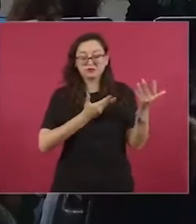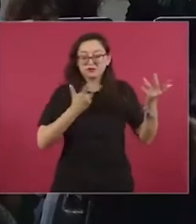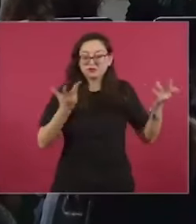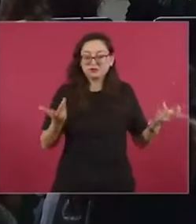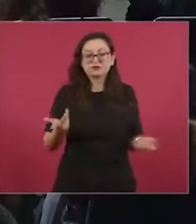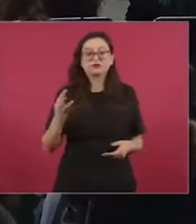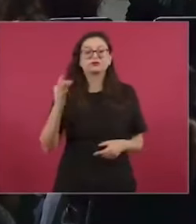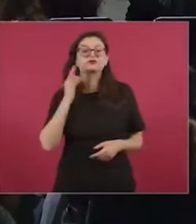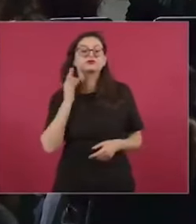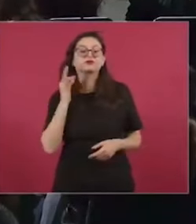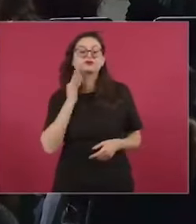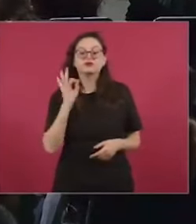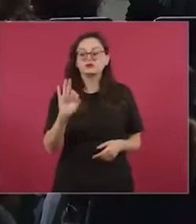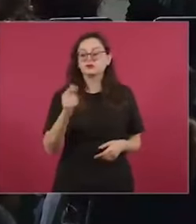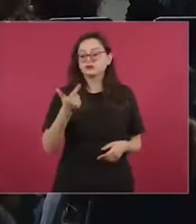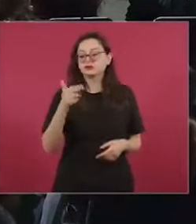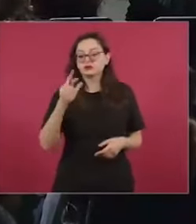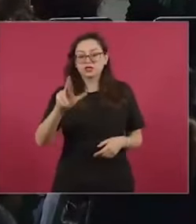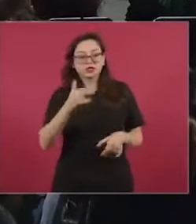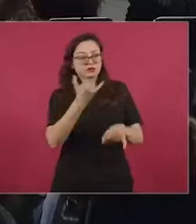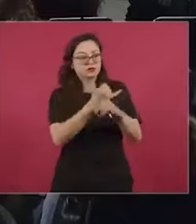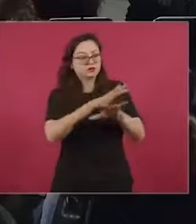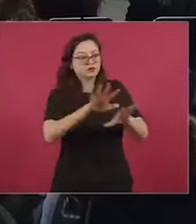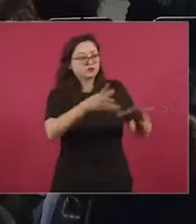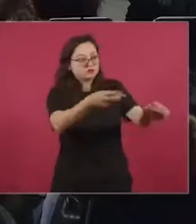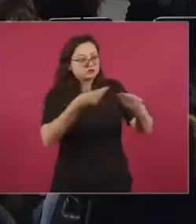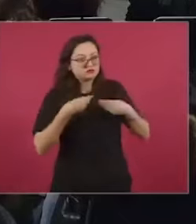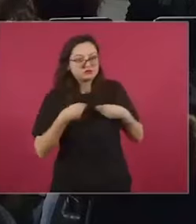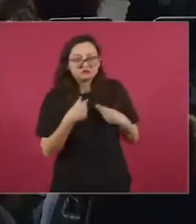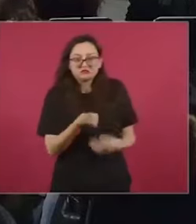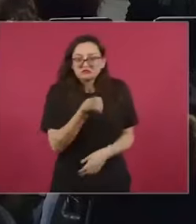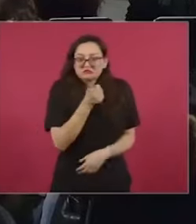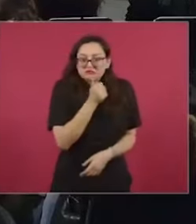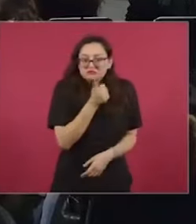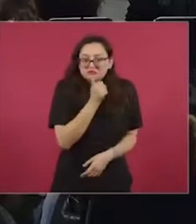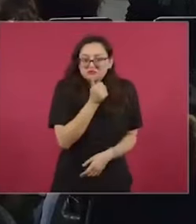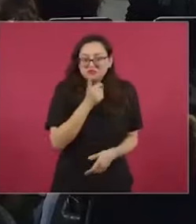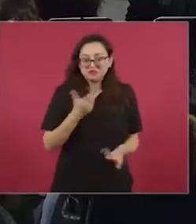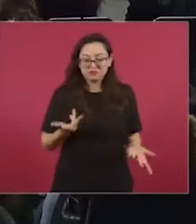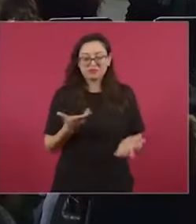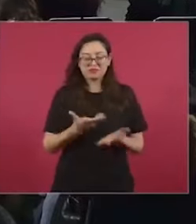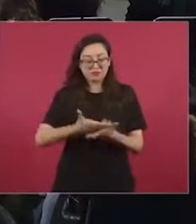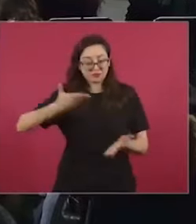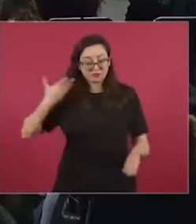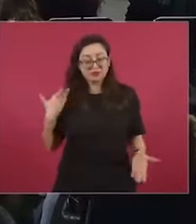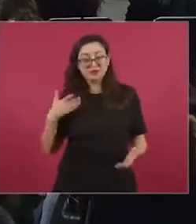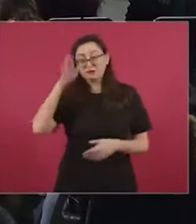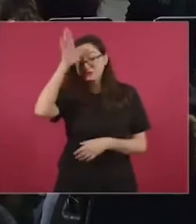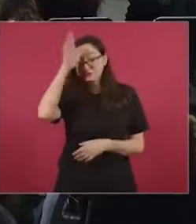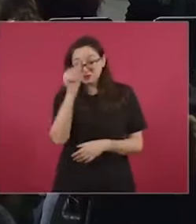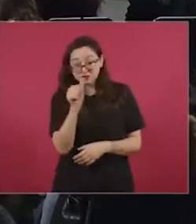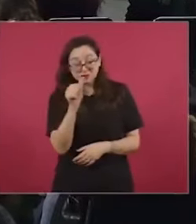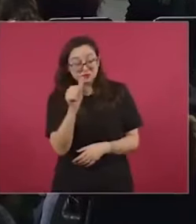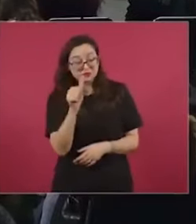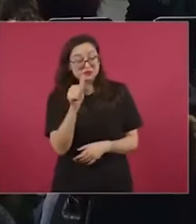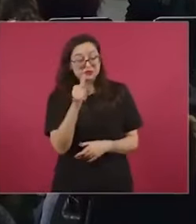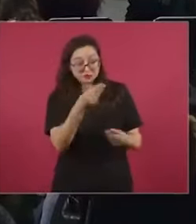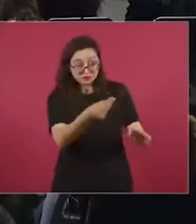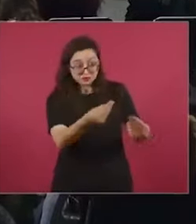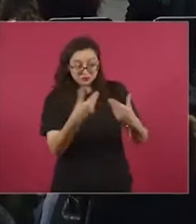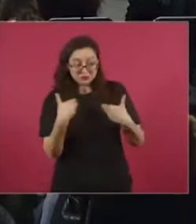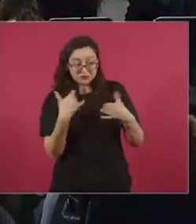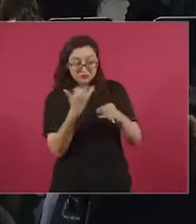el viernes se va a despedir de la presidencia, nos va a decir adiós. Así es. Es un tema muy, muy triste,